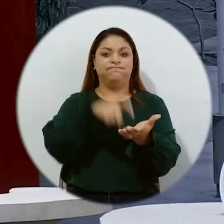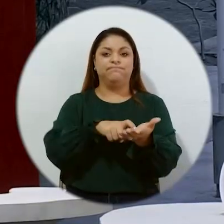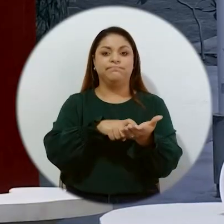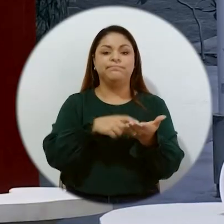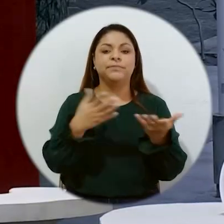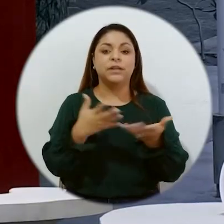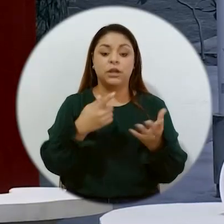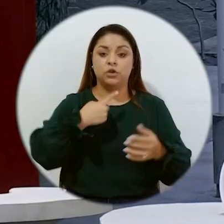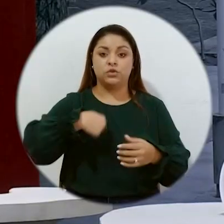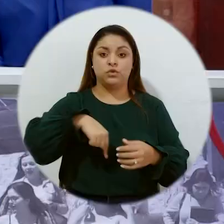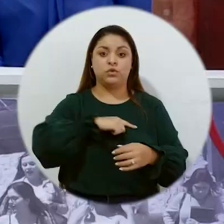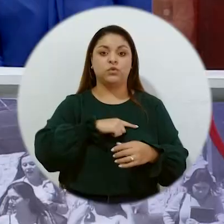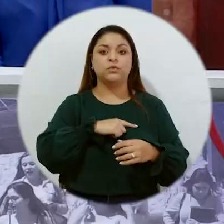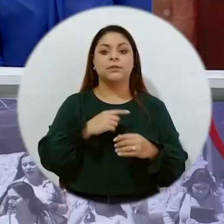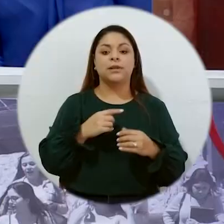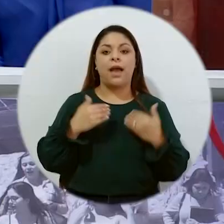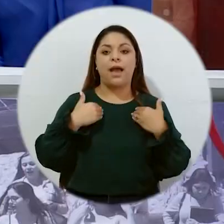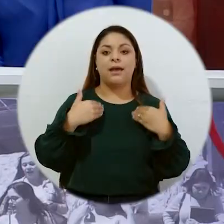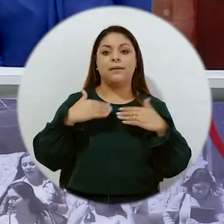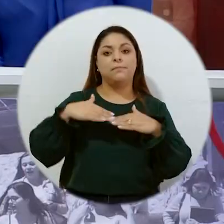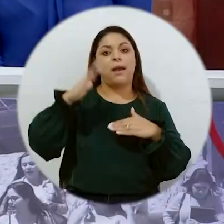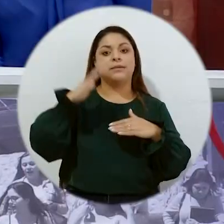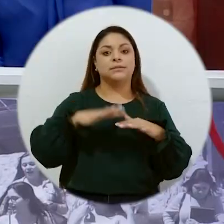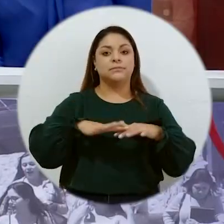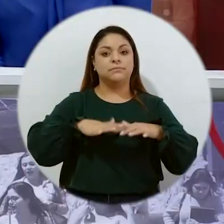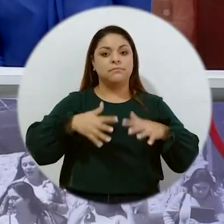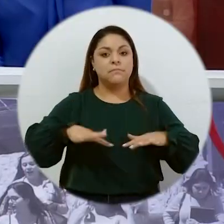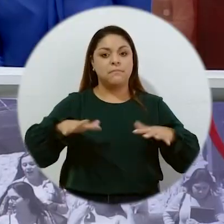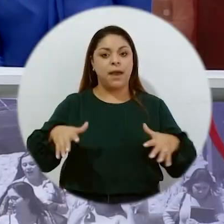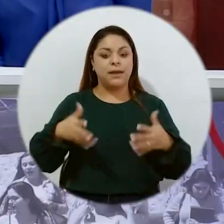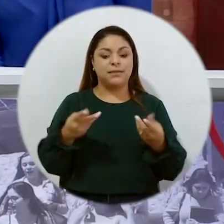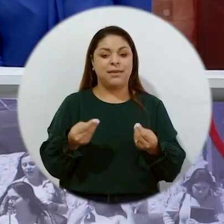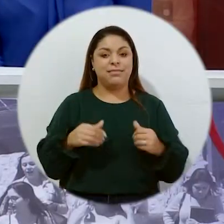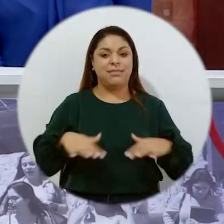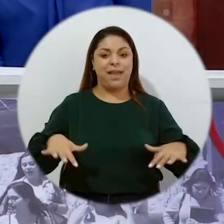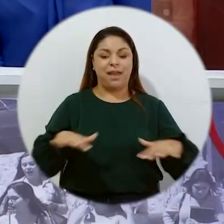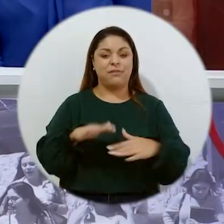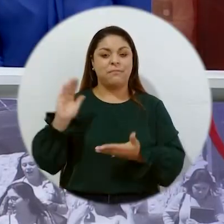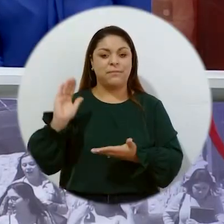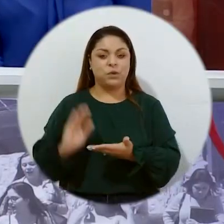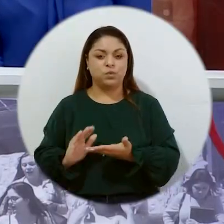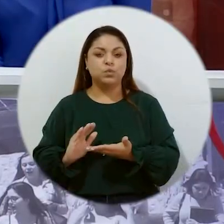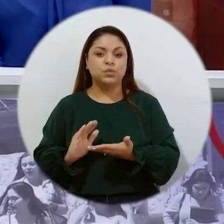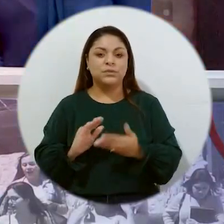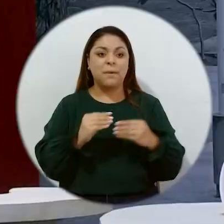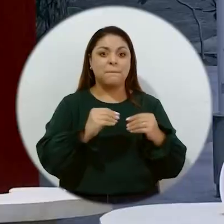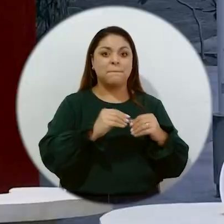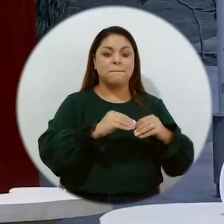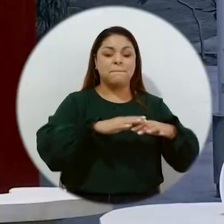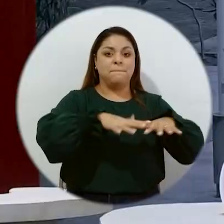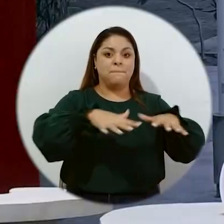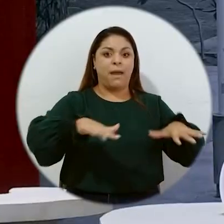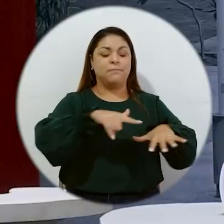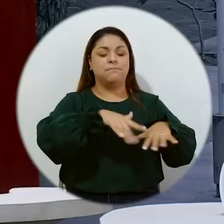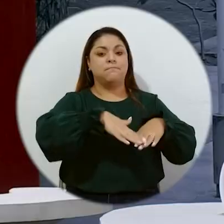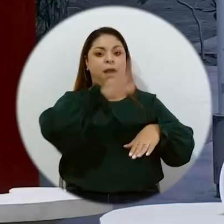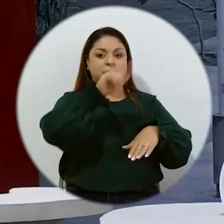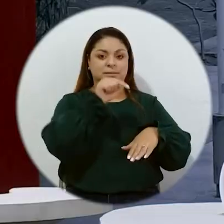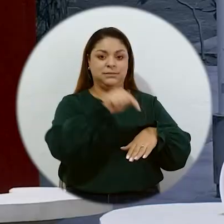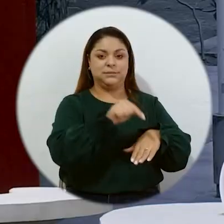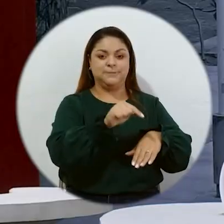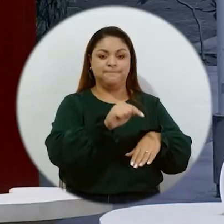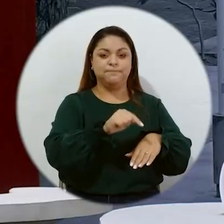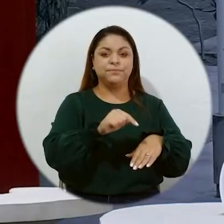que somos más mar que tierra y pasan muchas cosas en el territorio,